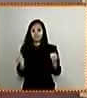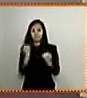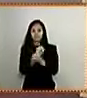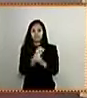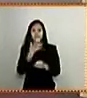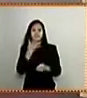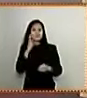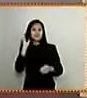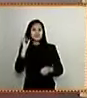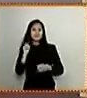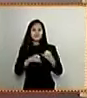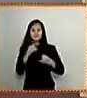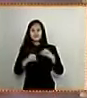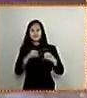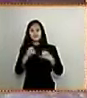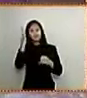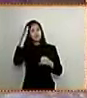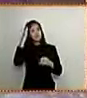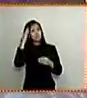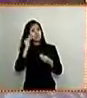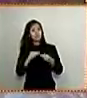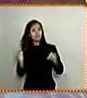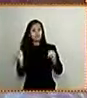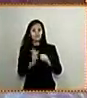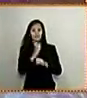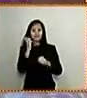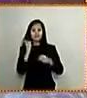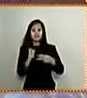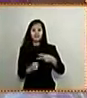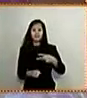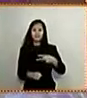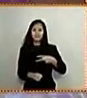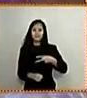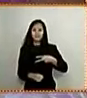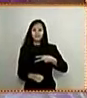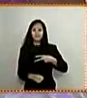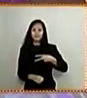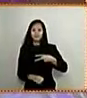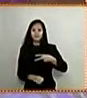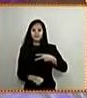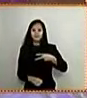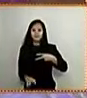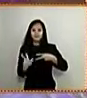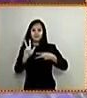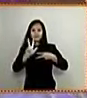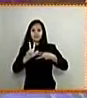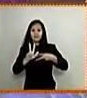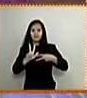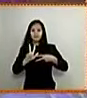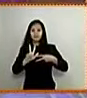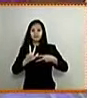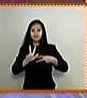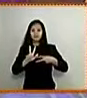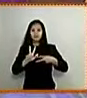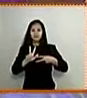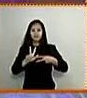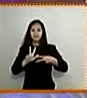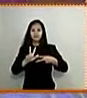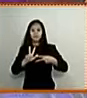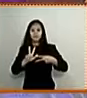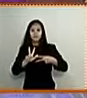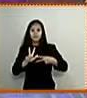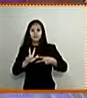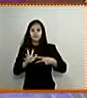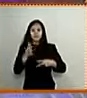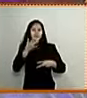suerte, preparados. Recibimos el primer número con su primer dígito. Y este es el 3, segundo dígito.